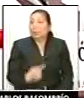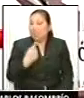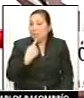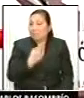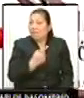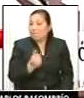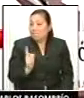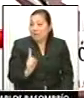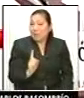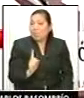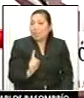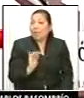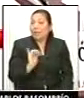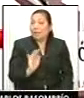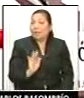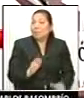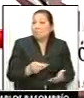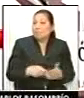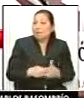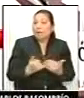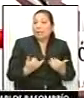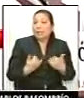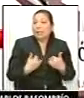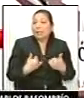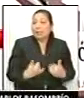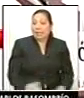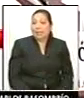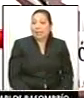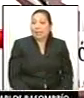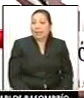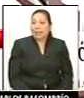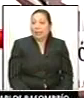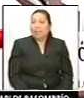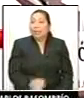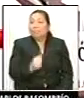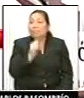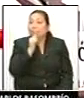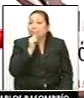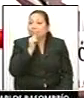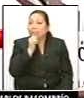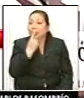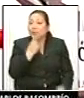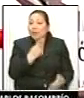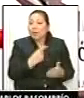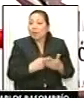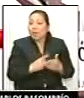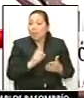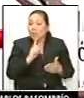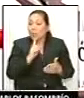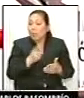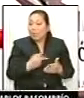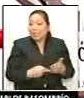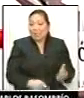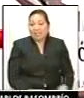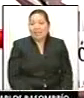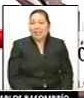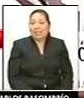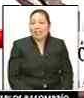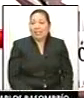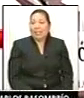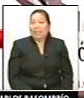información que él estaba manejando ahí la tenía que mantener en reserva. Por lo tanto, no es lógico